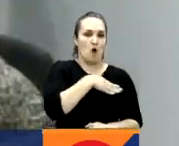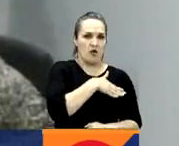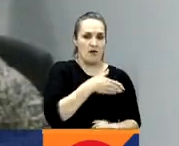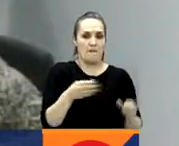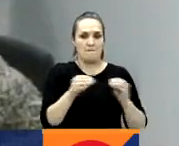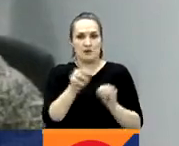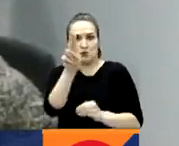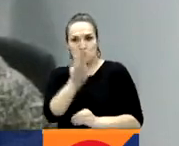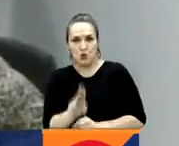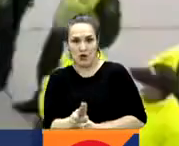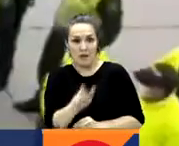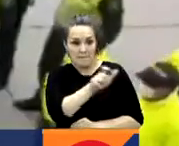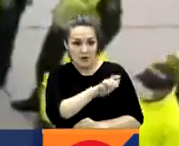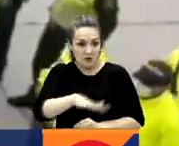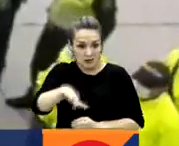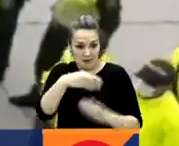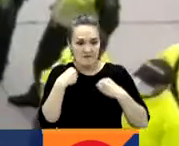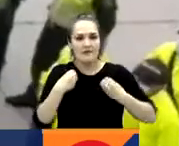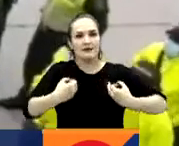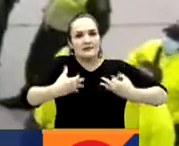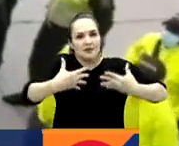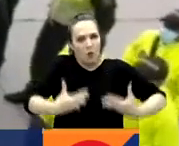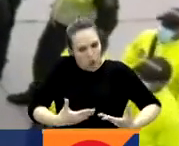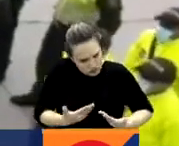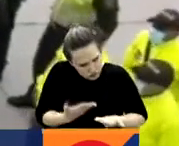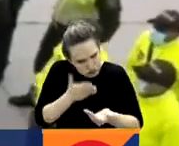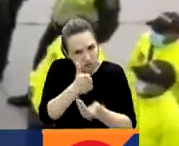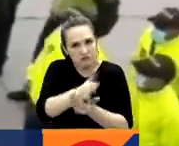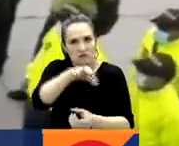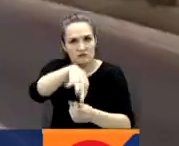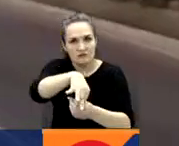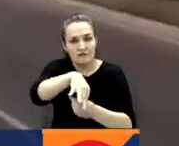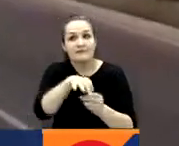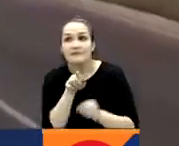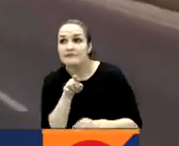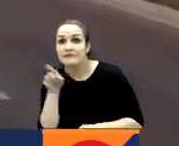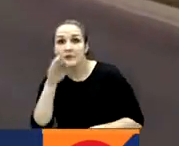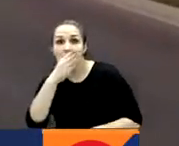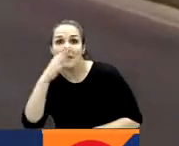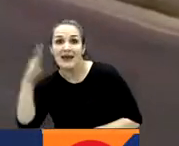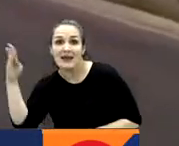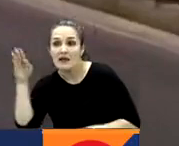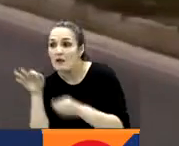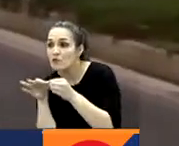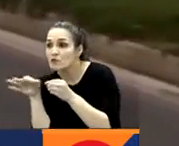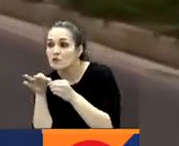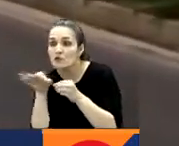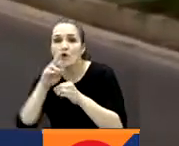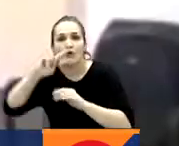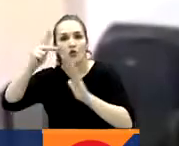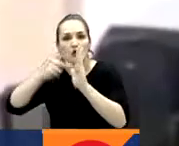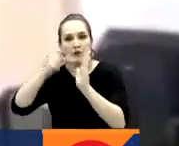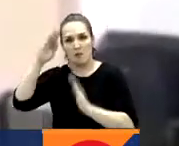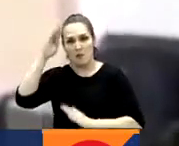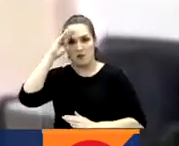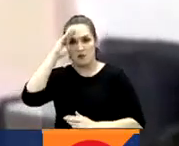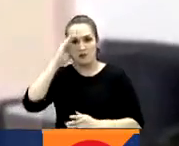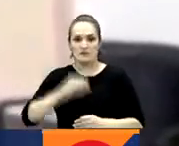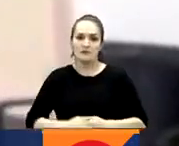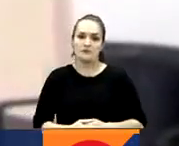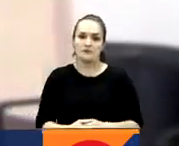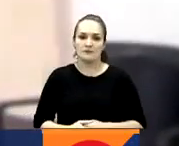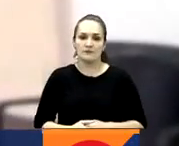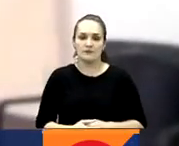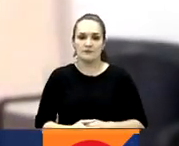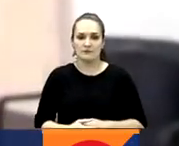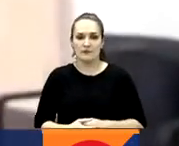Marianos vote seguro. Por su parte, en Barranquilla y su área metropolitana habrán 2.000 uniformados de la policía. Nuestra Policía